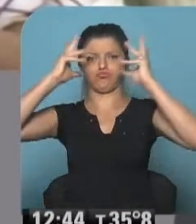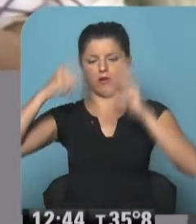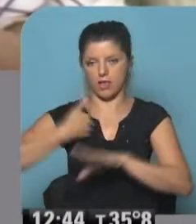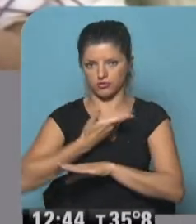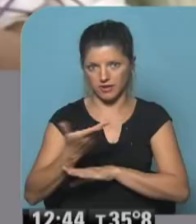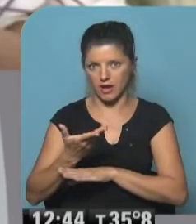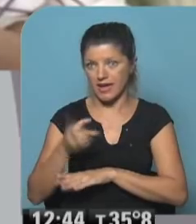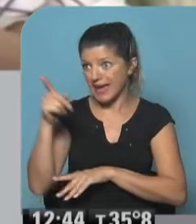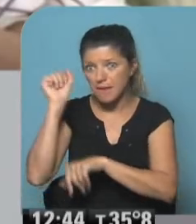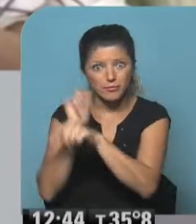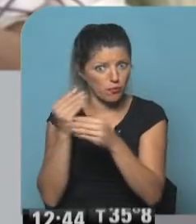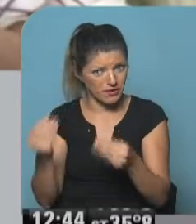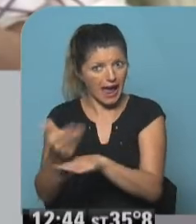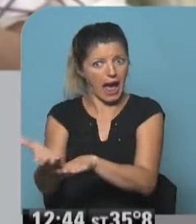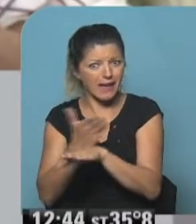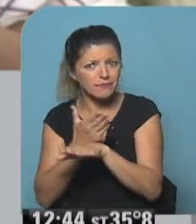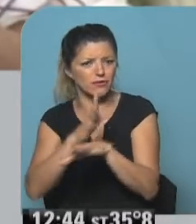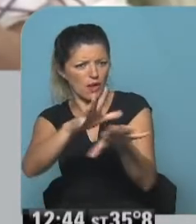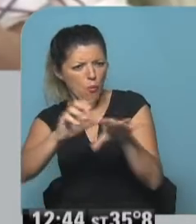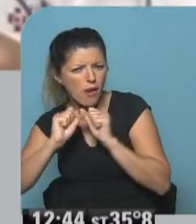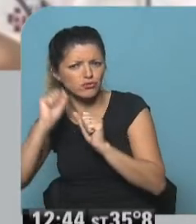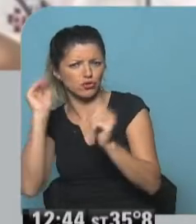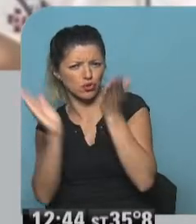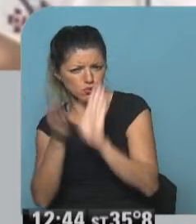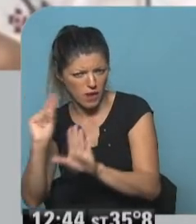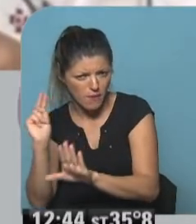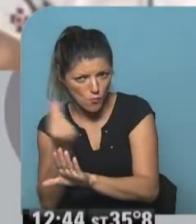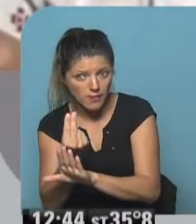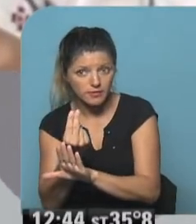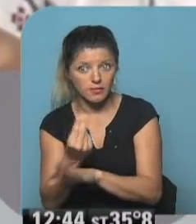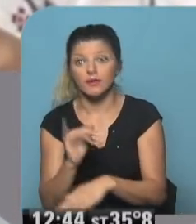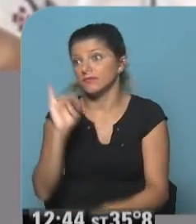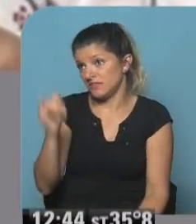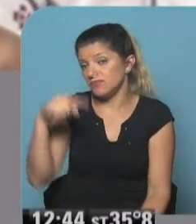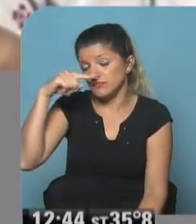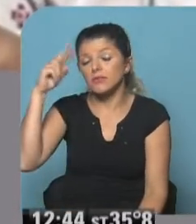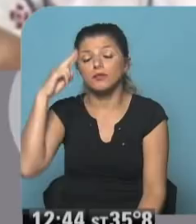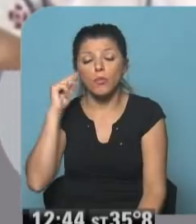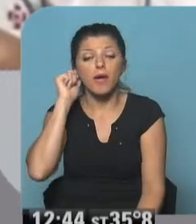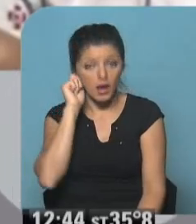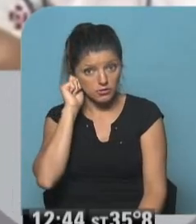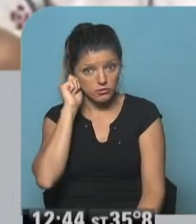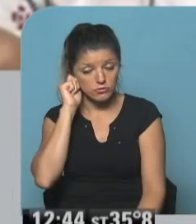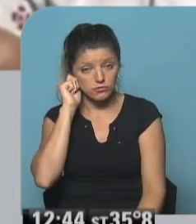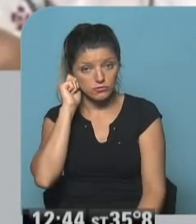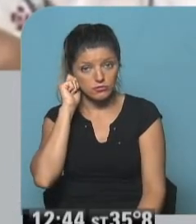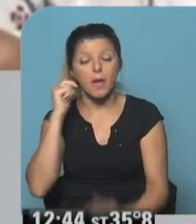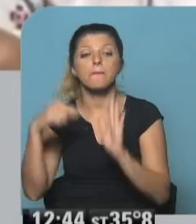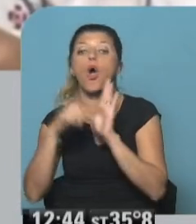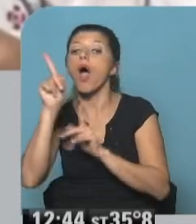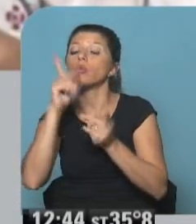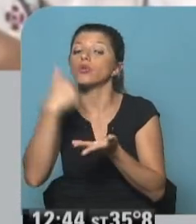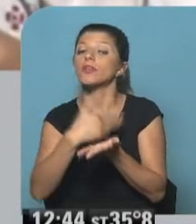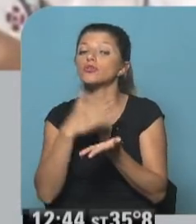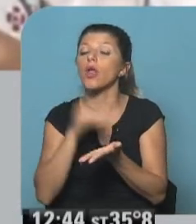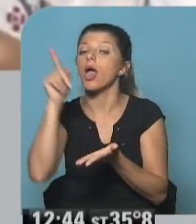graves delitos de lesa humanidad, ¿no? Lo cual hace que a pesar de sus 79 años, bueno, esté la pretensión de amplios sectores de la ciudadanía